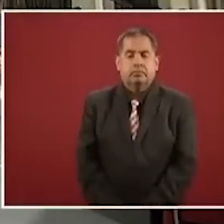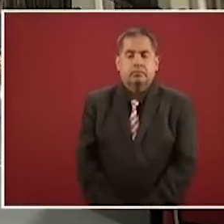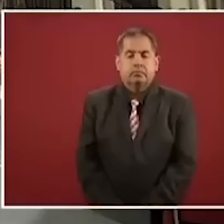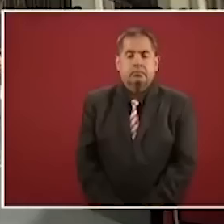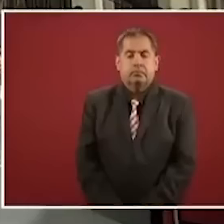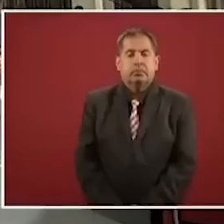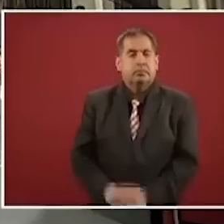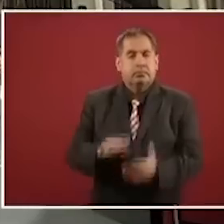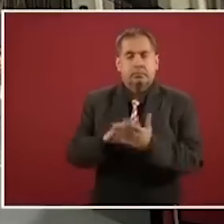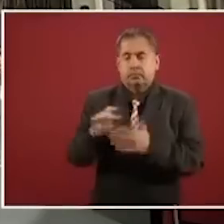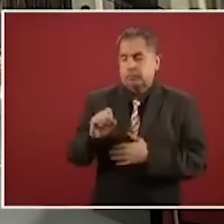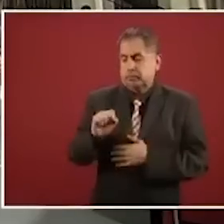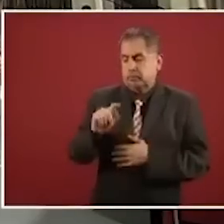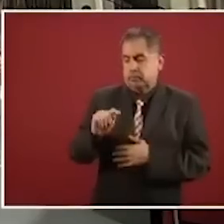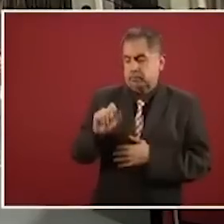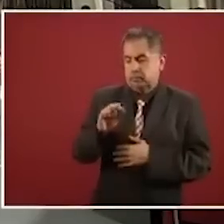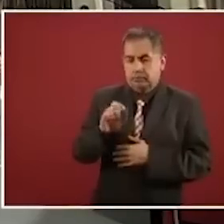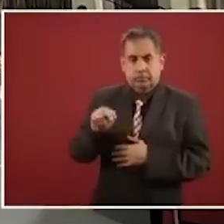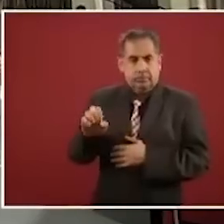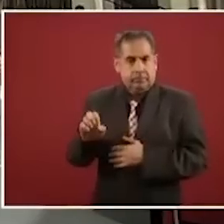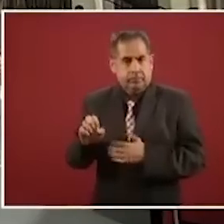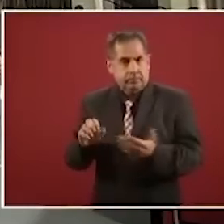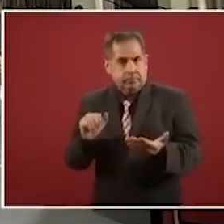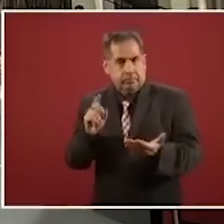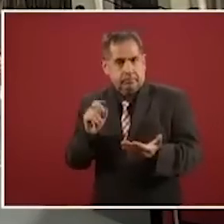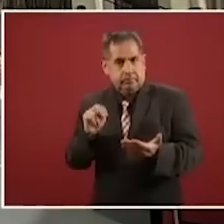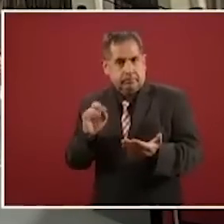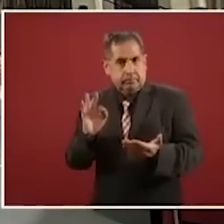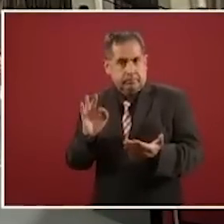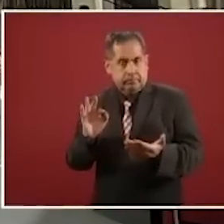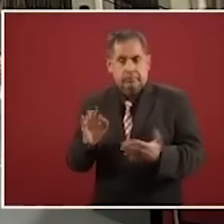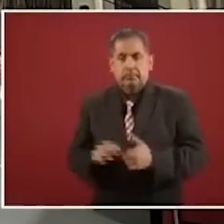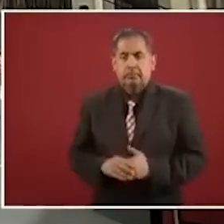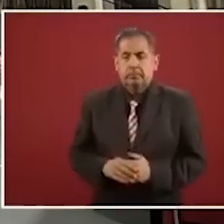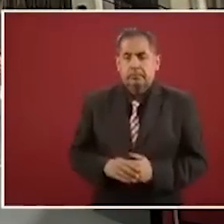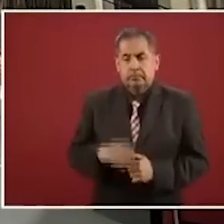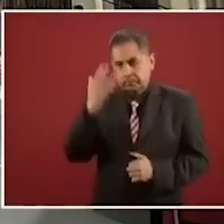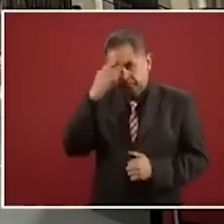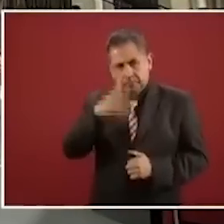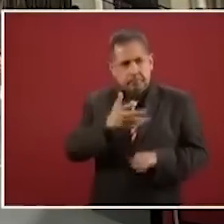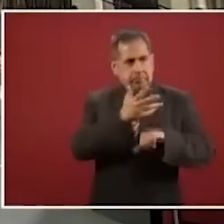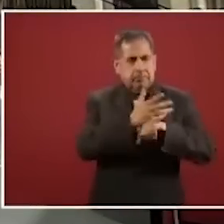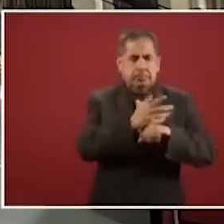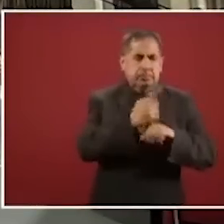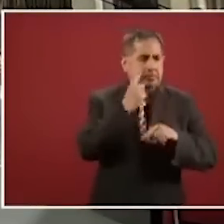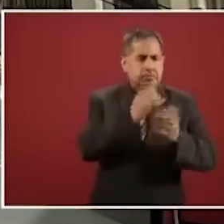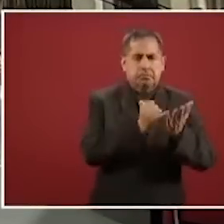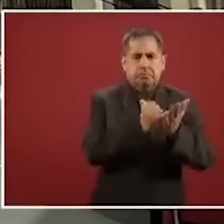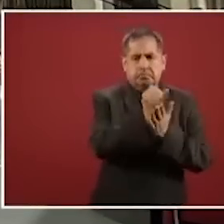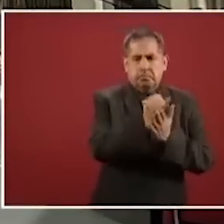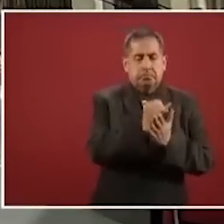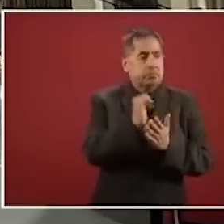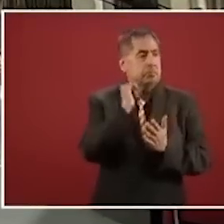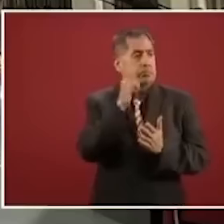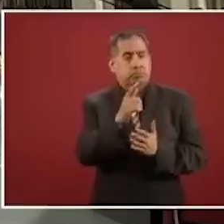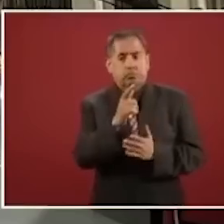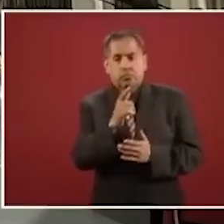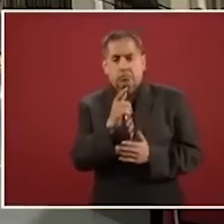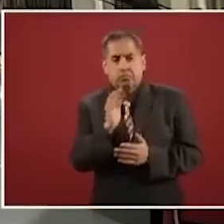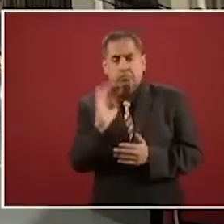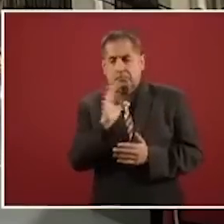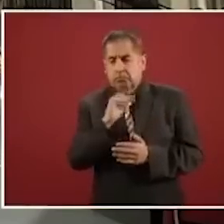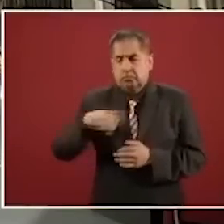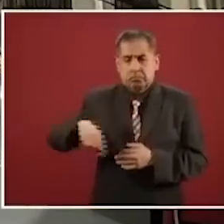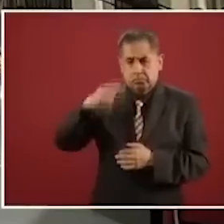Gracias, Estefano Ochoa, de ADN 40. Saber si esta decisión que tomó Estados Unidos de manera unilateral podría representar incluso